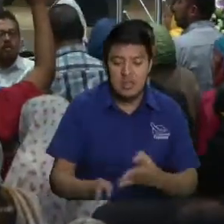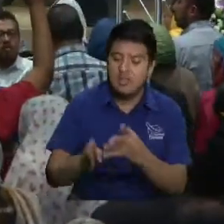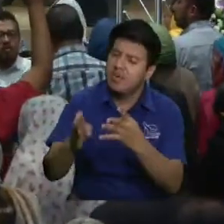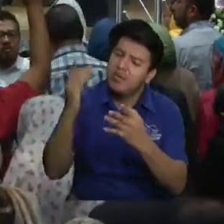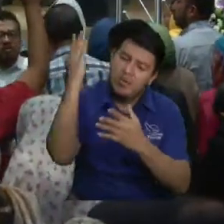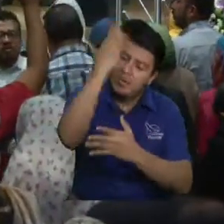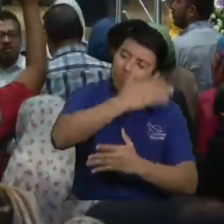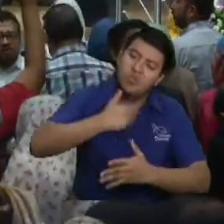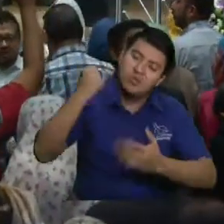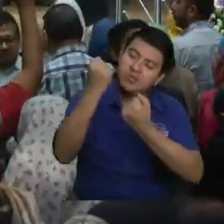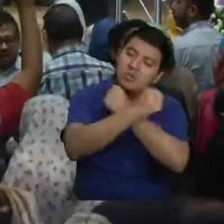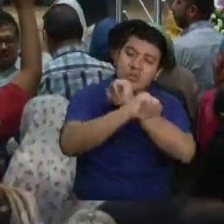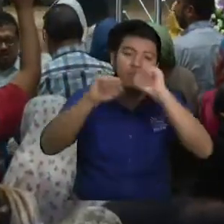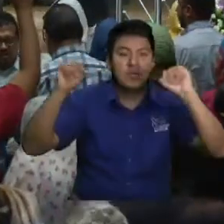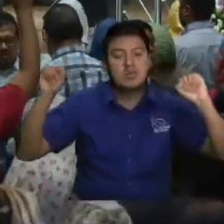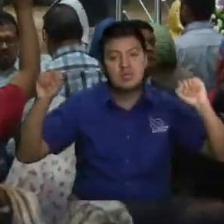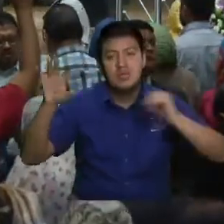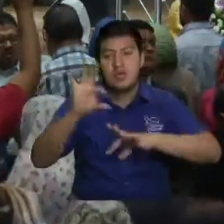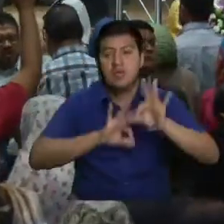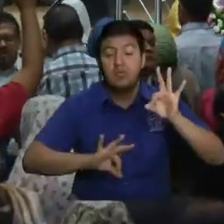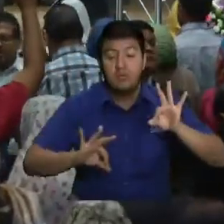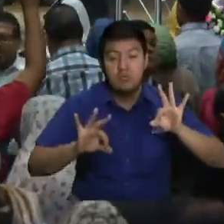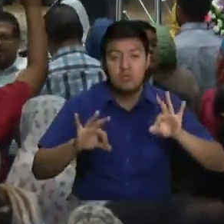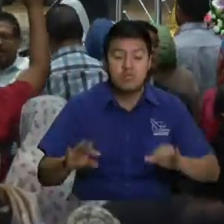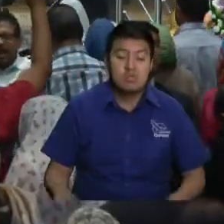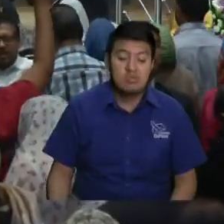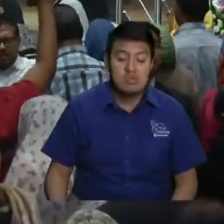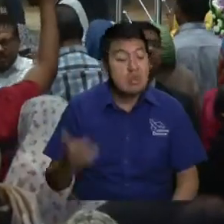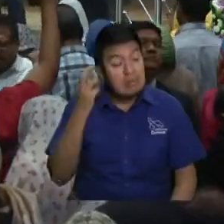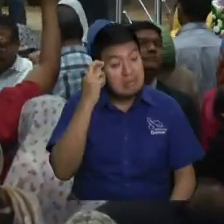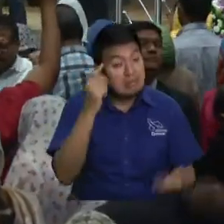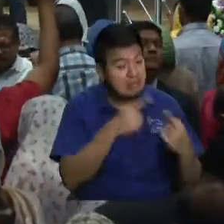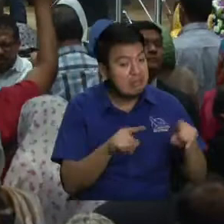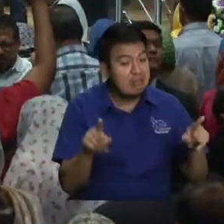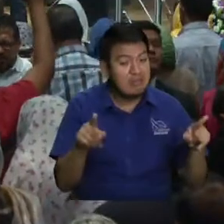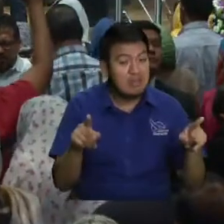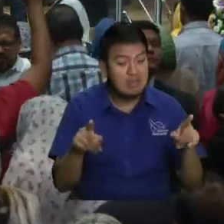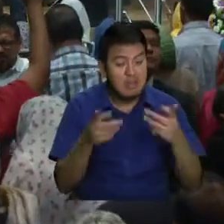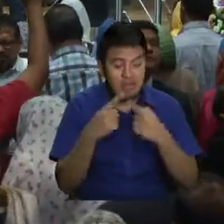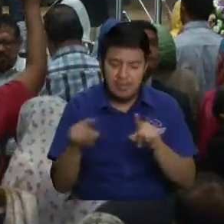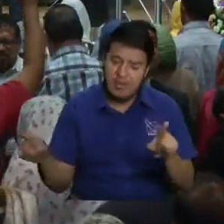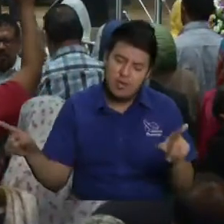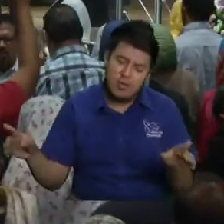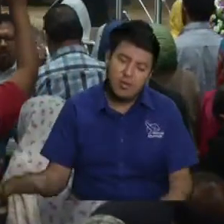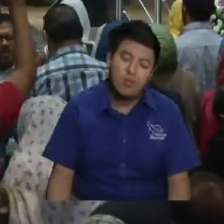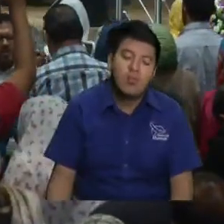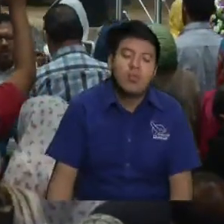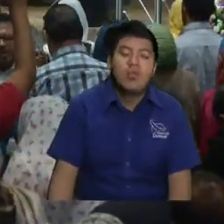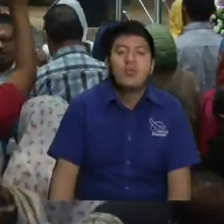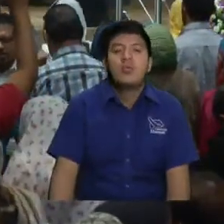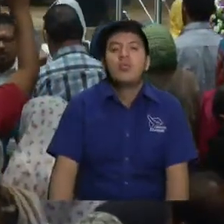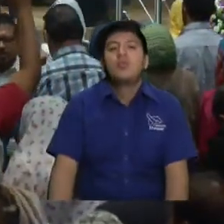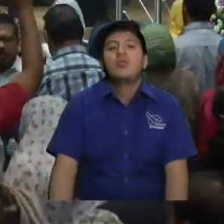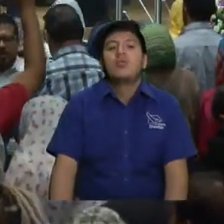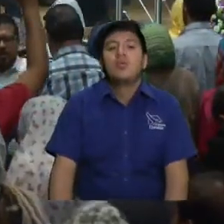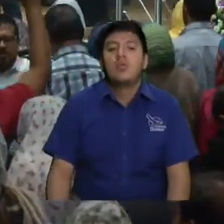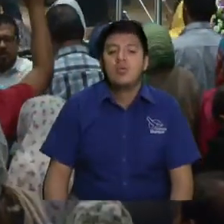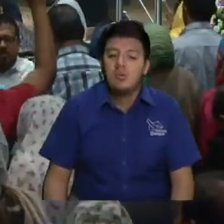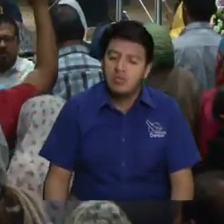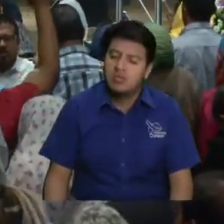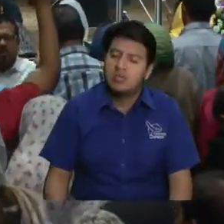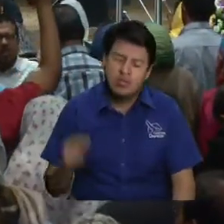salvación. Que algunos lo plantean de otra manera, Señor, pero para nosotros ha sido tanta bendición cuando te